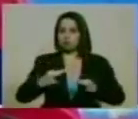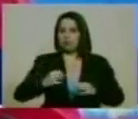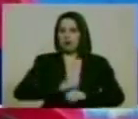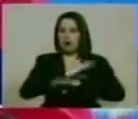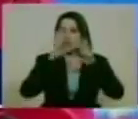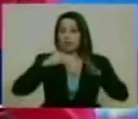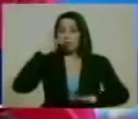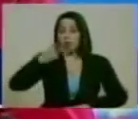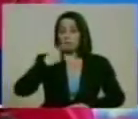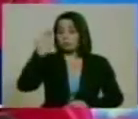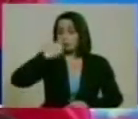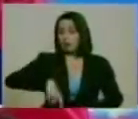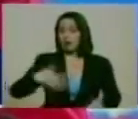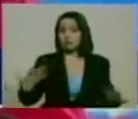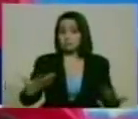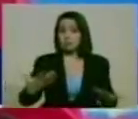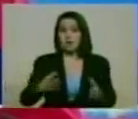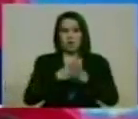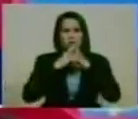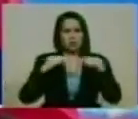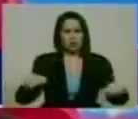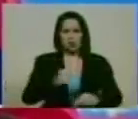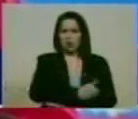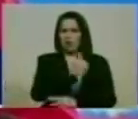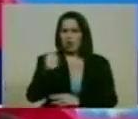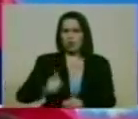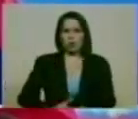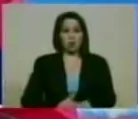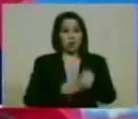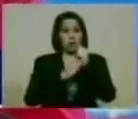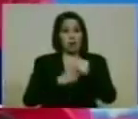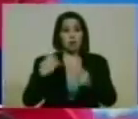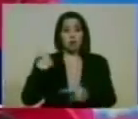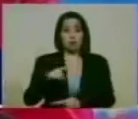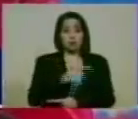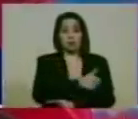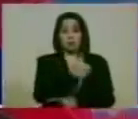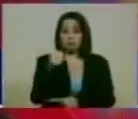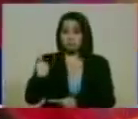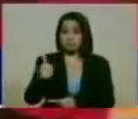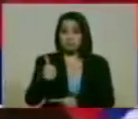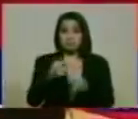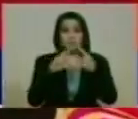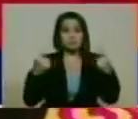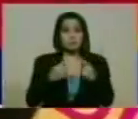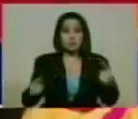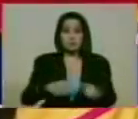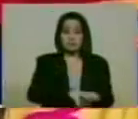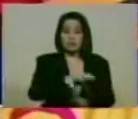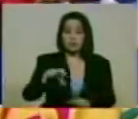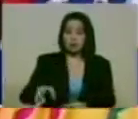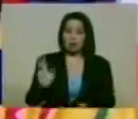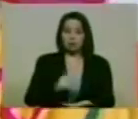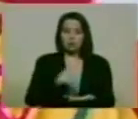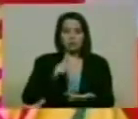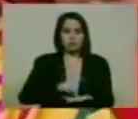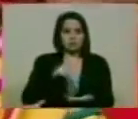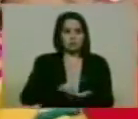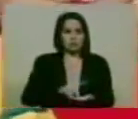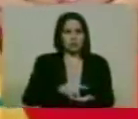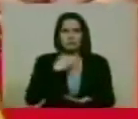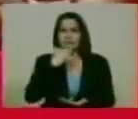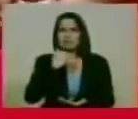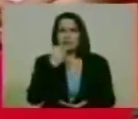que tiene, y así ha sido la de cada uno de los delegadas y delegadas de los diferentes estados que están participando. Más de